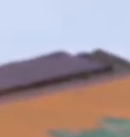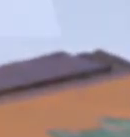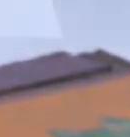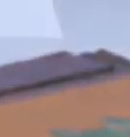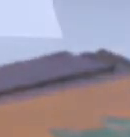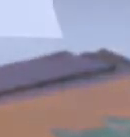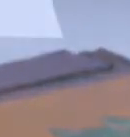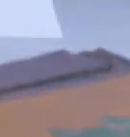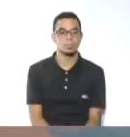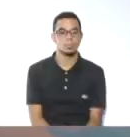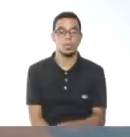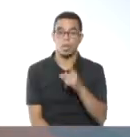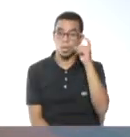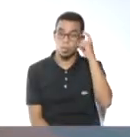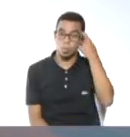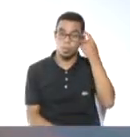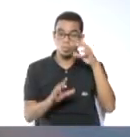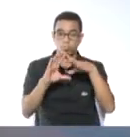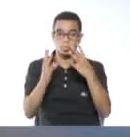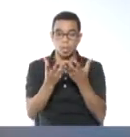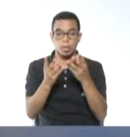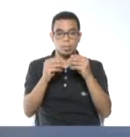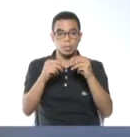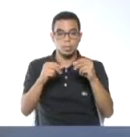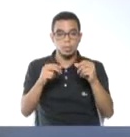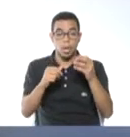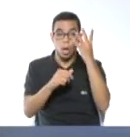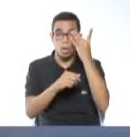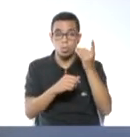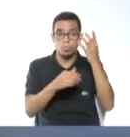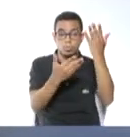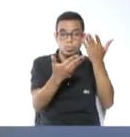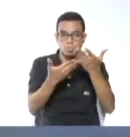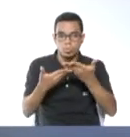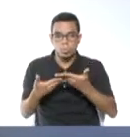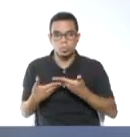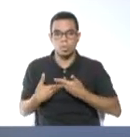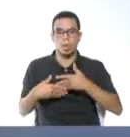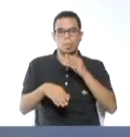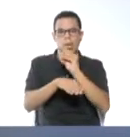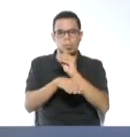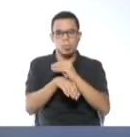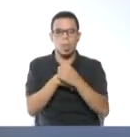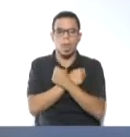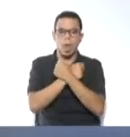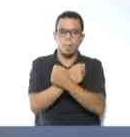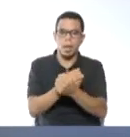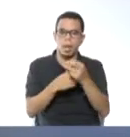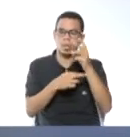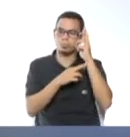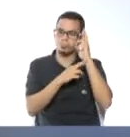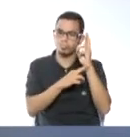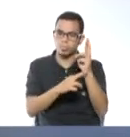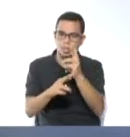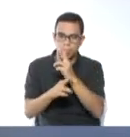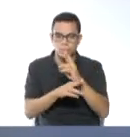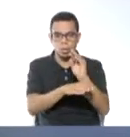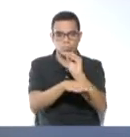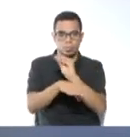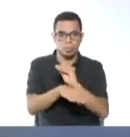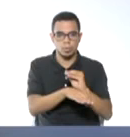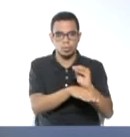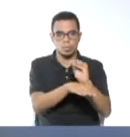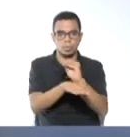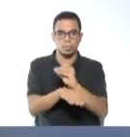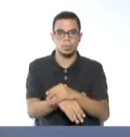Recordando que la Madre Tierra es un regalo que nos regaló Dios, nuestro Taita Dios, ¿verdad? Para cuidarla, amarla, respetarla y protegerla. Pai